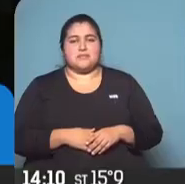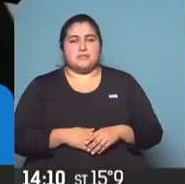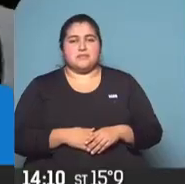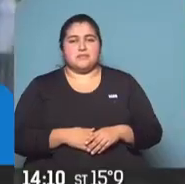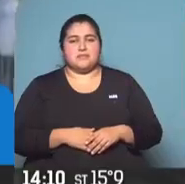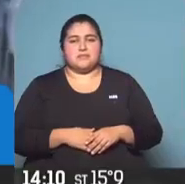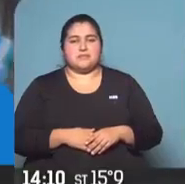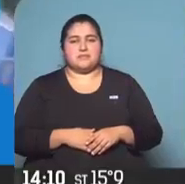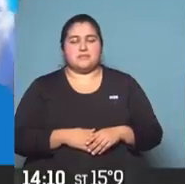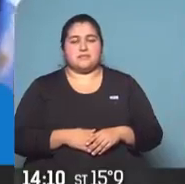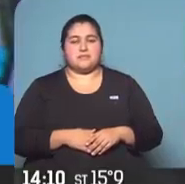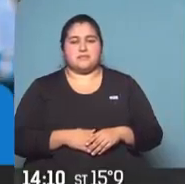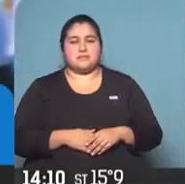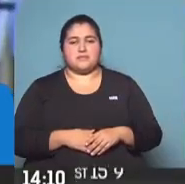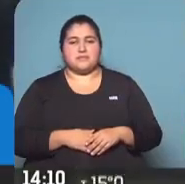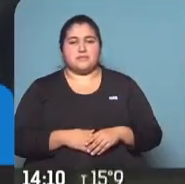bueno